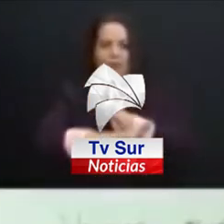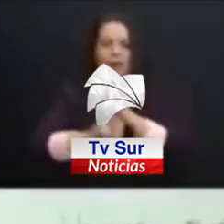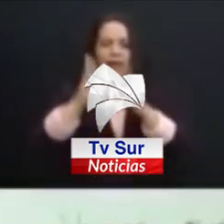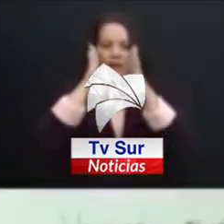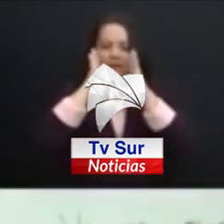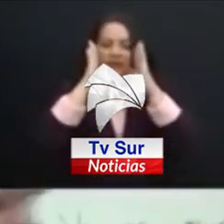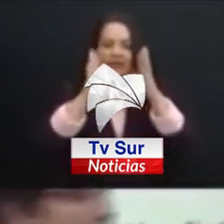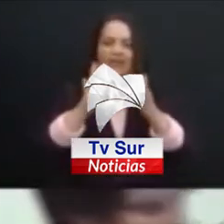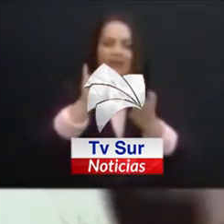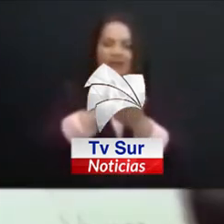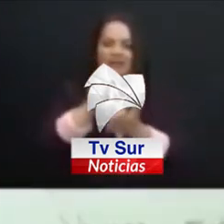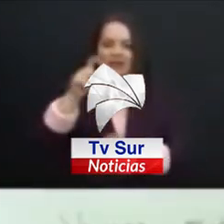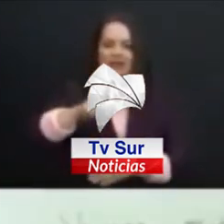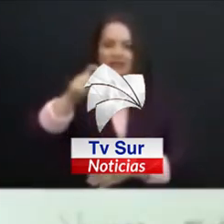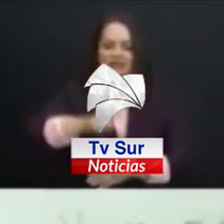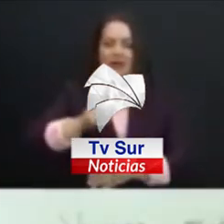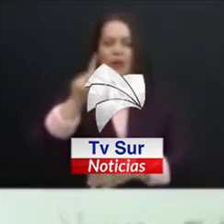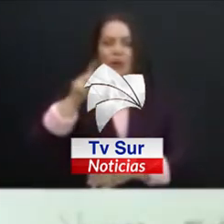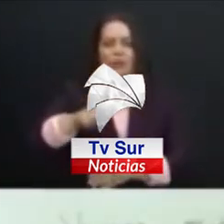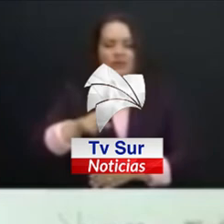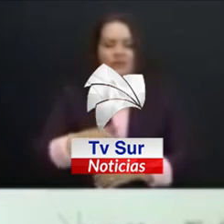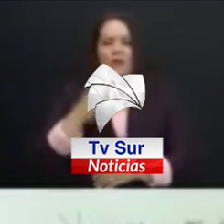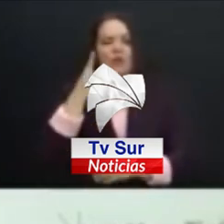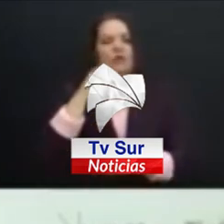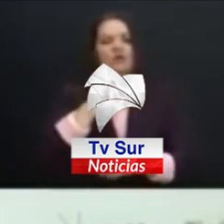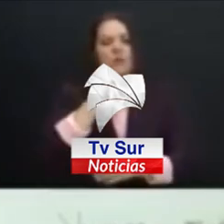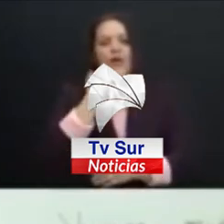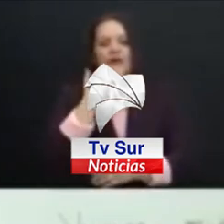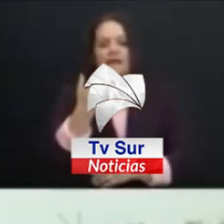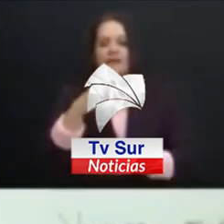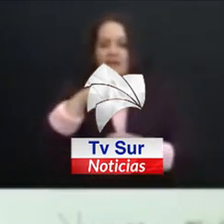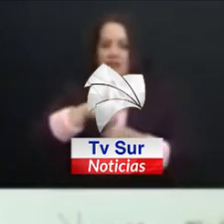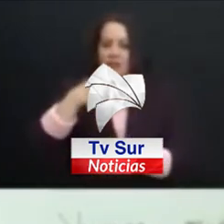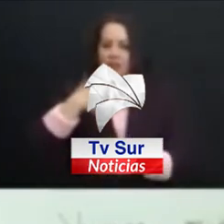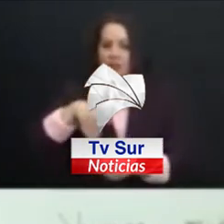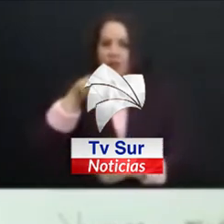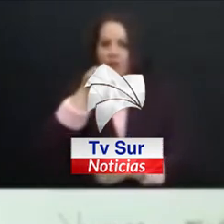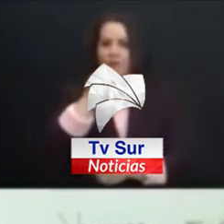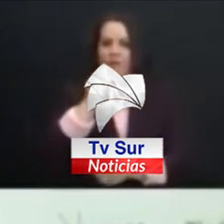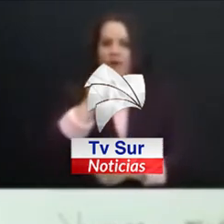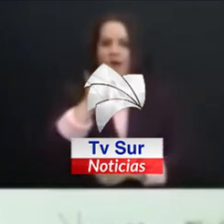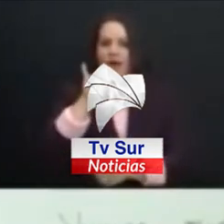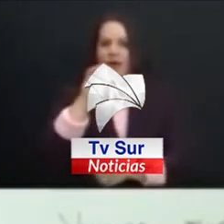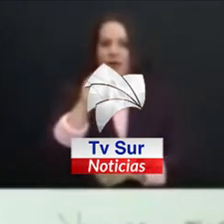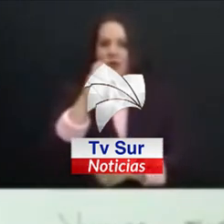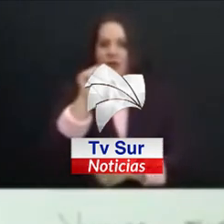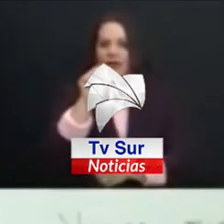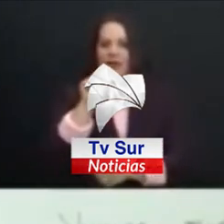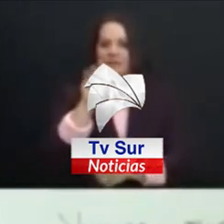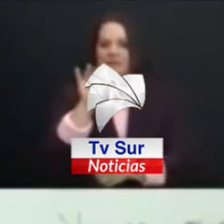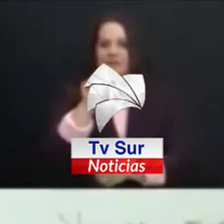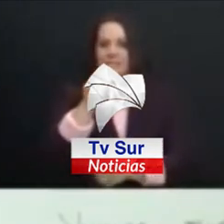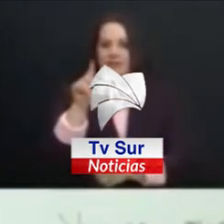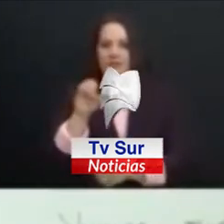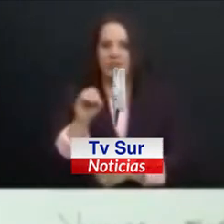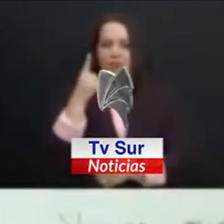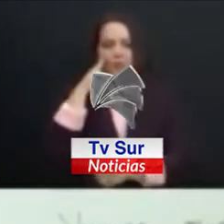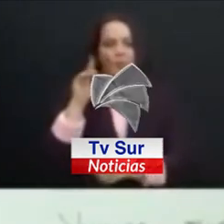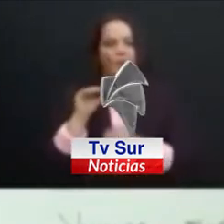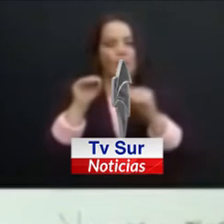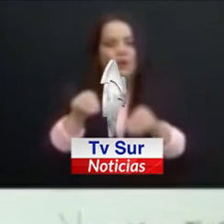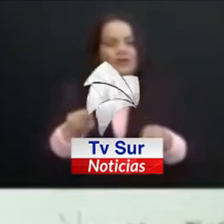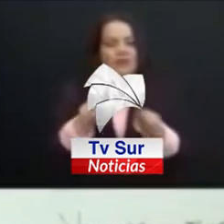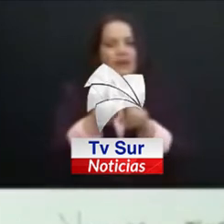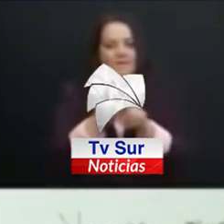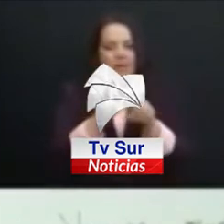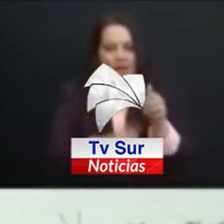esta necesidad como corresponde. Por eso le agradezco, diputado Mario Castillo, por ponerse también al